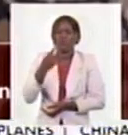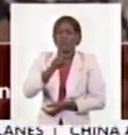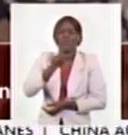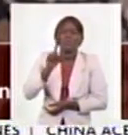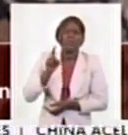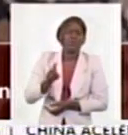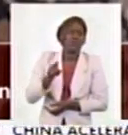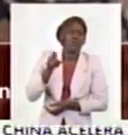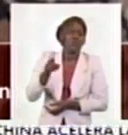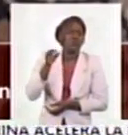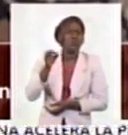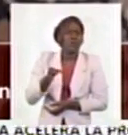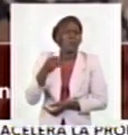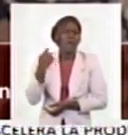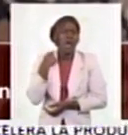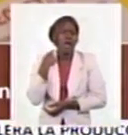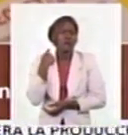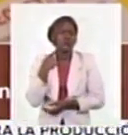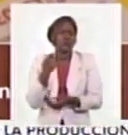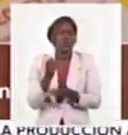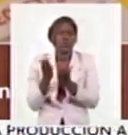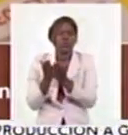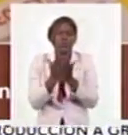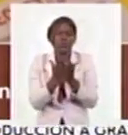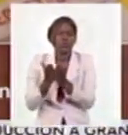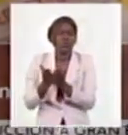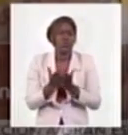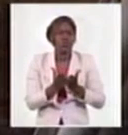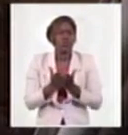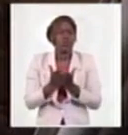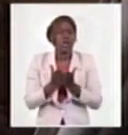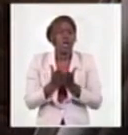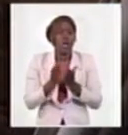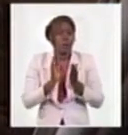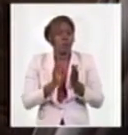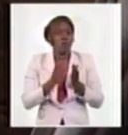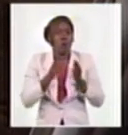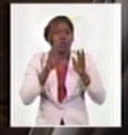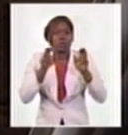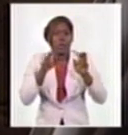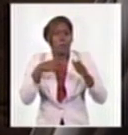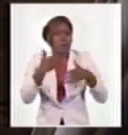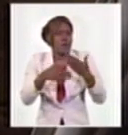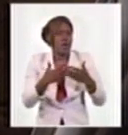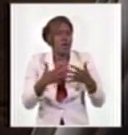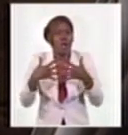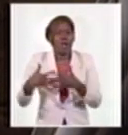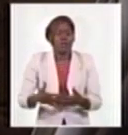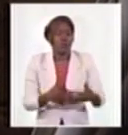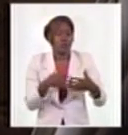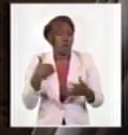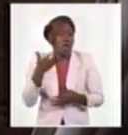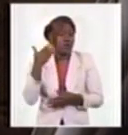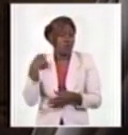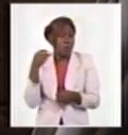estudiando los Estados Unidos, recuerdo cuando recién grabado yo tantas entrevistas que le hice, porque bueno, me interesaba el